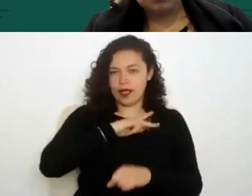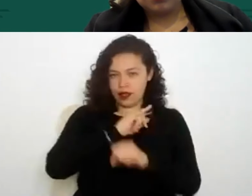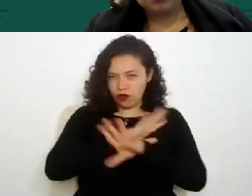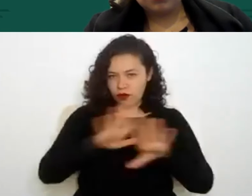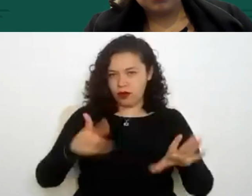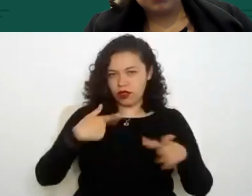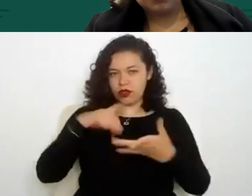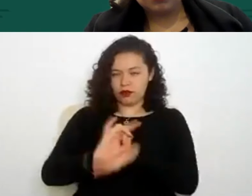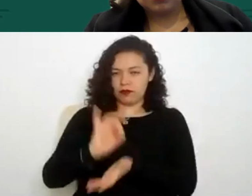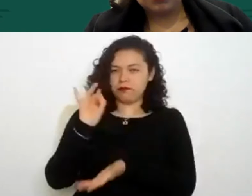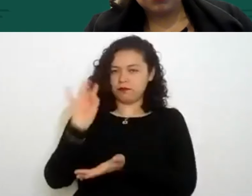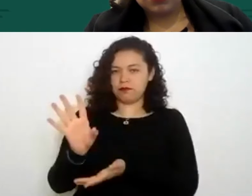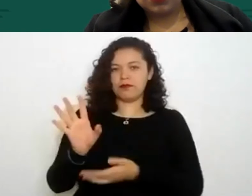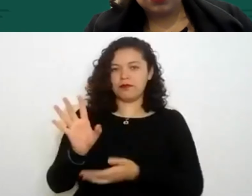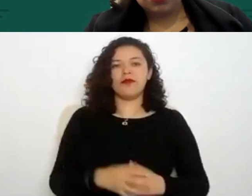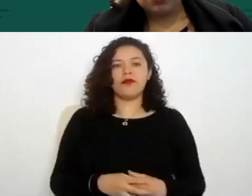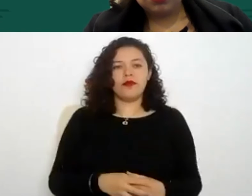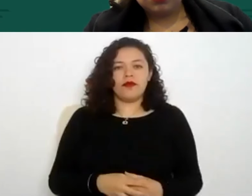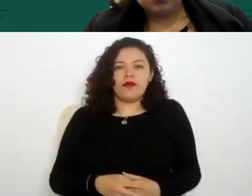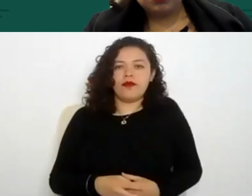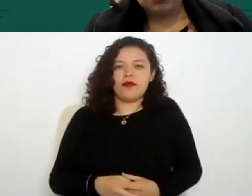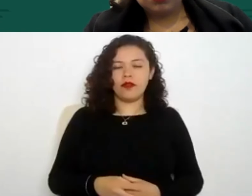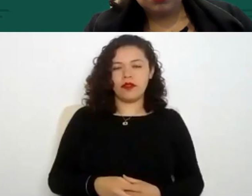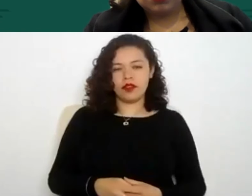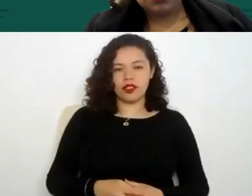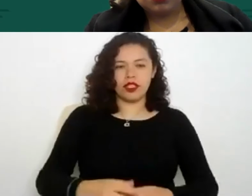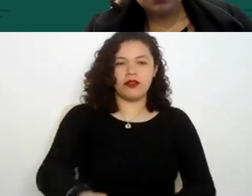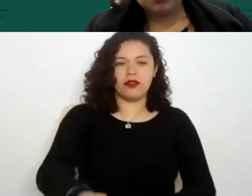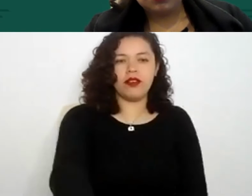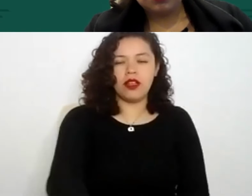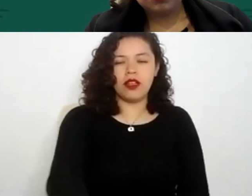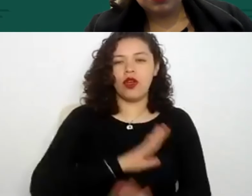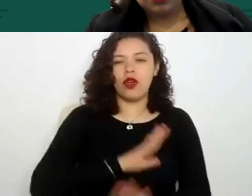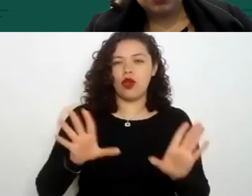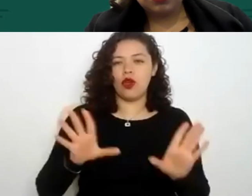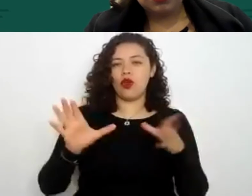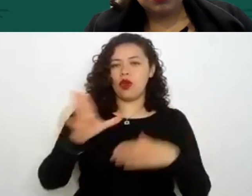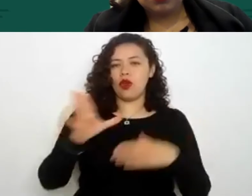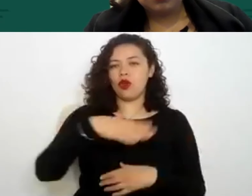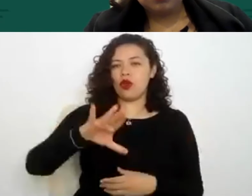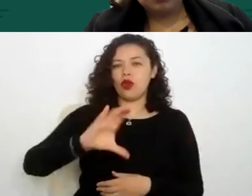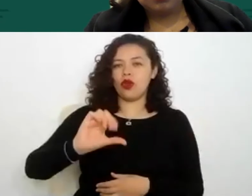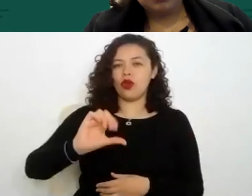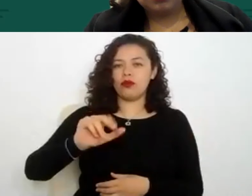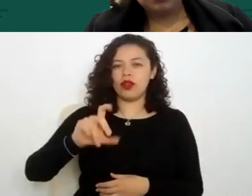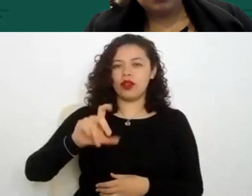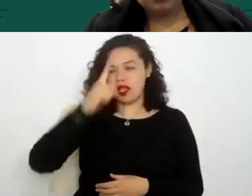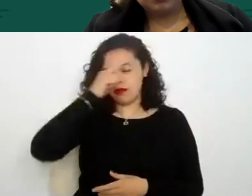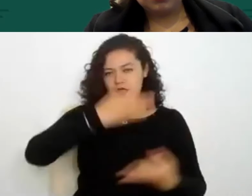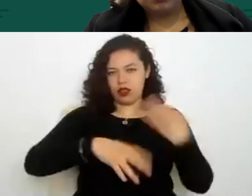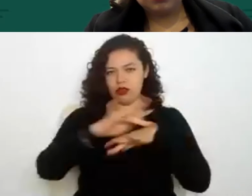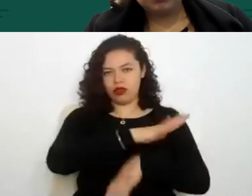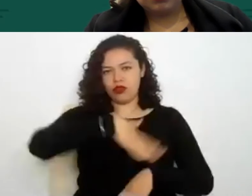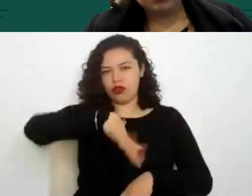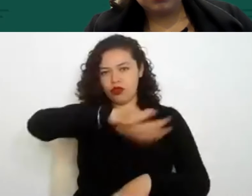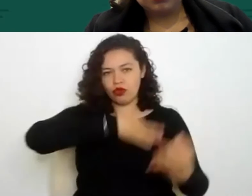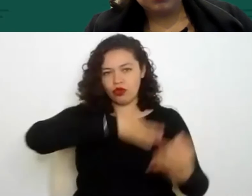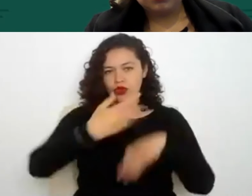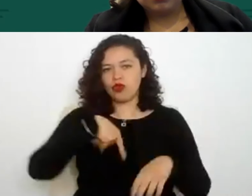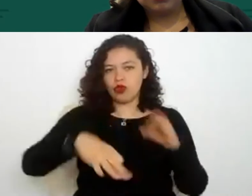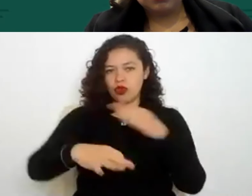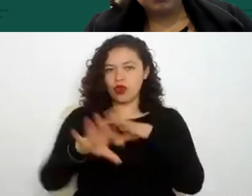comunal, tal cual es para todos. O sea, lo que nosotros siempre buscamos es el cómo sí. Hemos trabajado con clientes muy grandes, con clientes muy chiquitos,